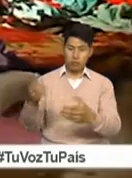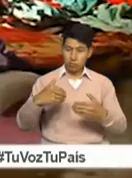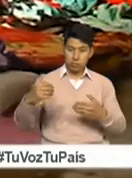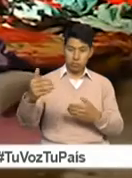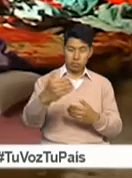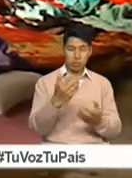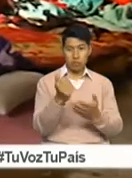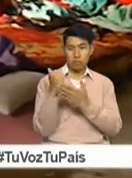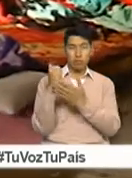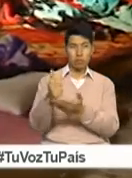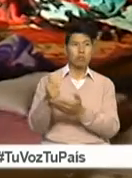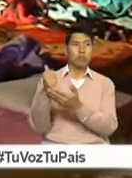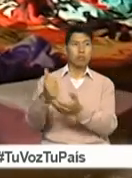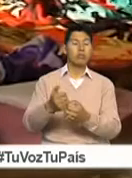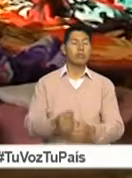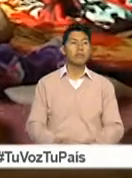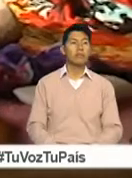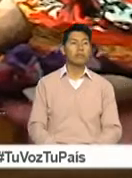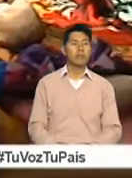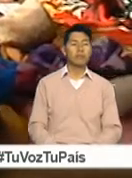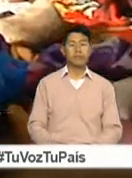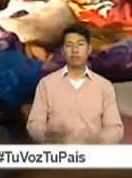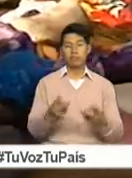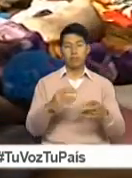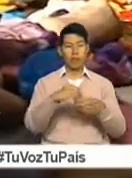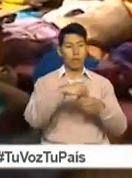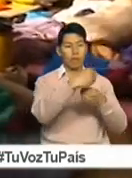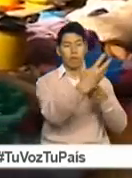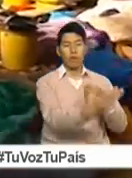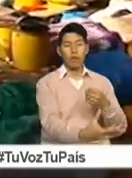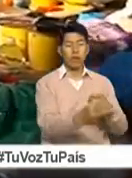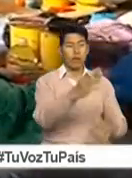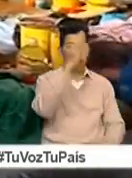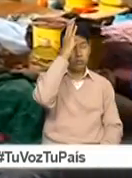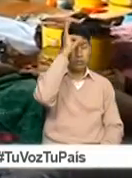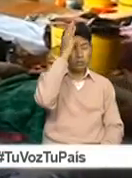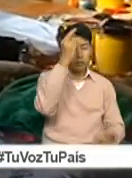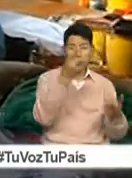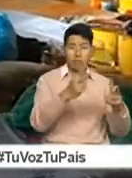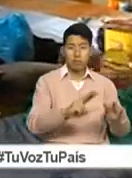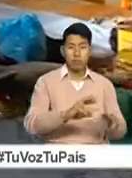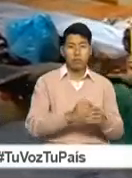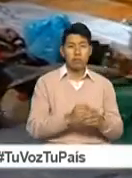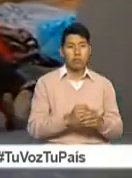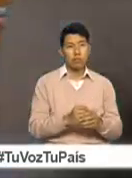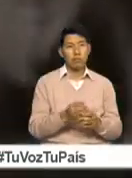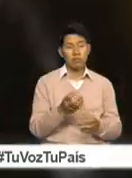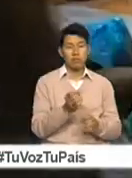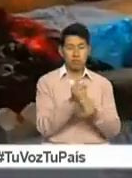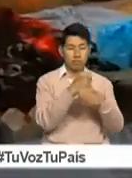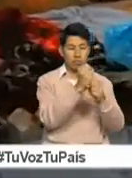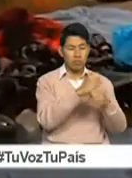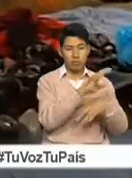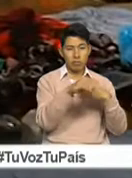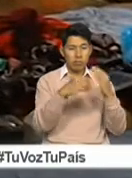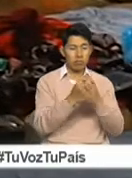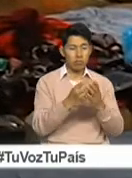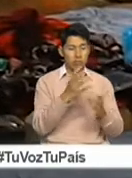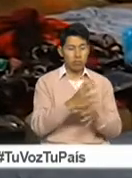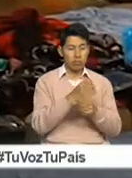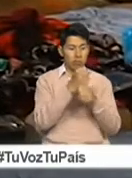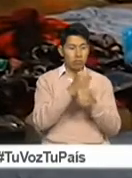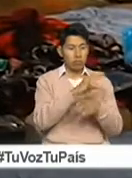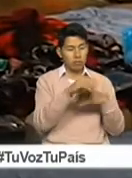la iniciativa se extiende también fuera de las porteras francesas el jefe de estado quiere crear tu propia identificación en libia donde asegura que hay entre